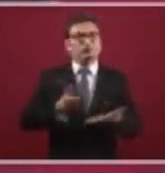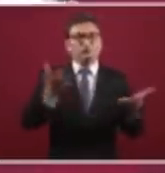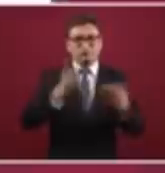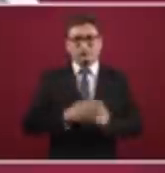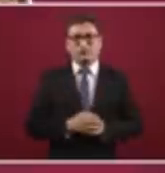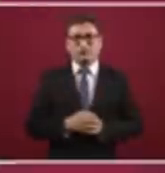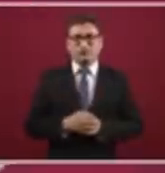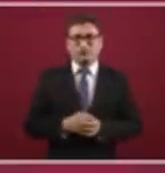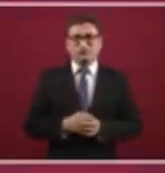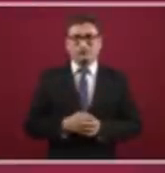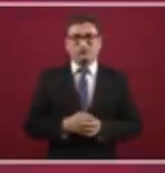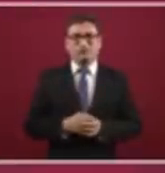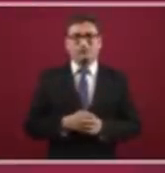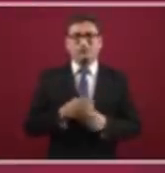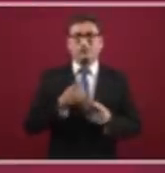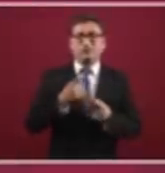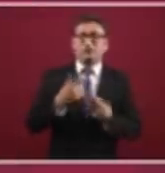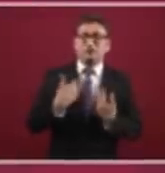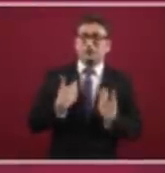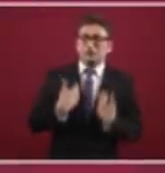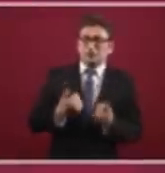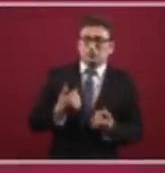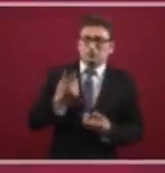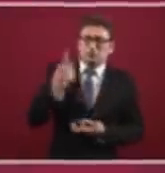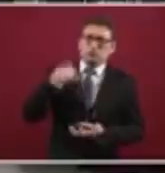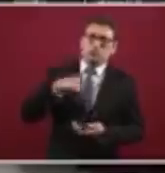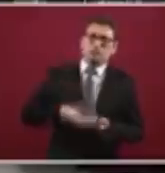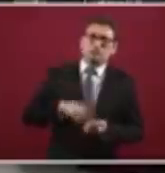y no se internalizan